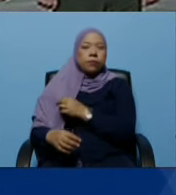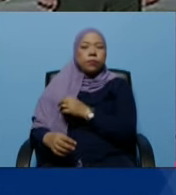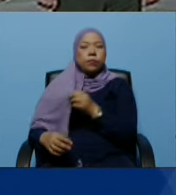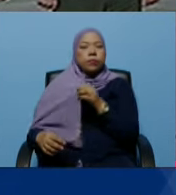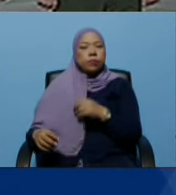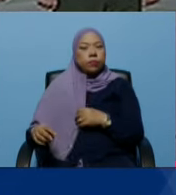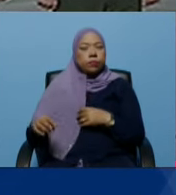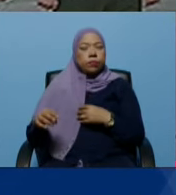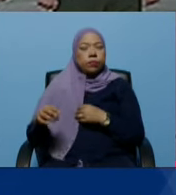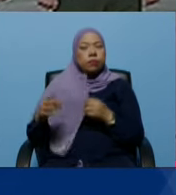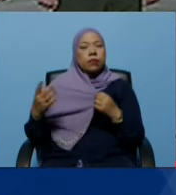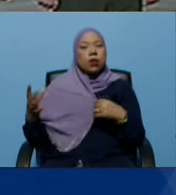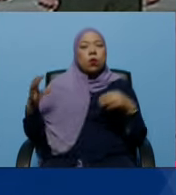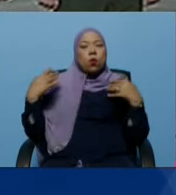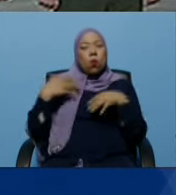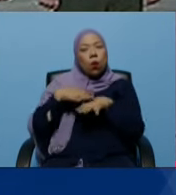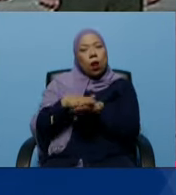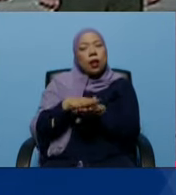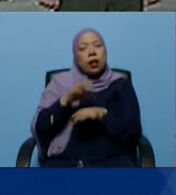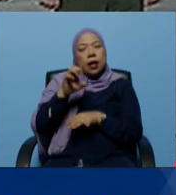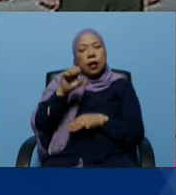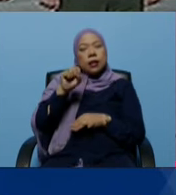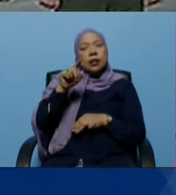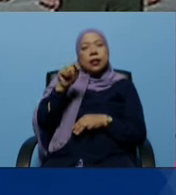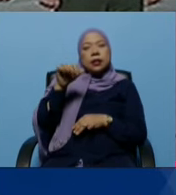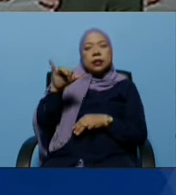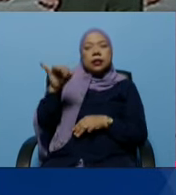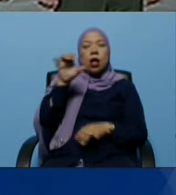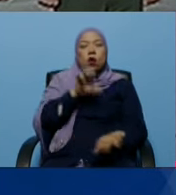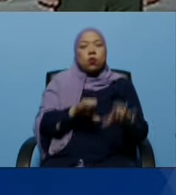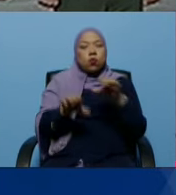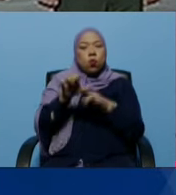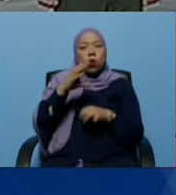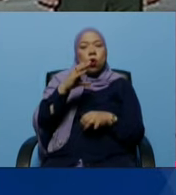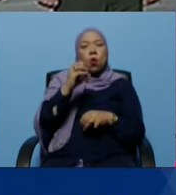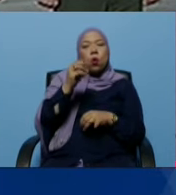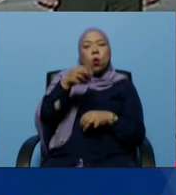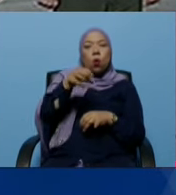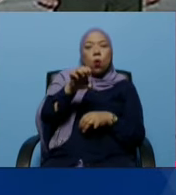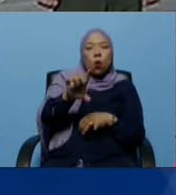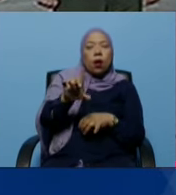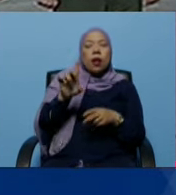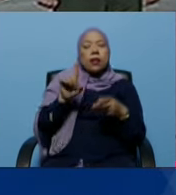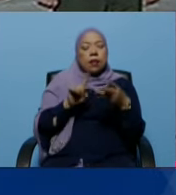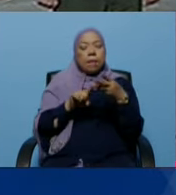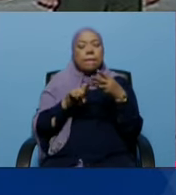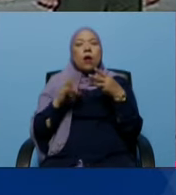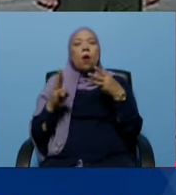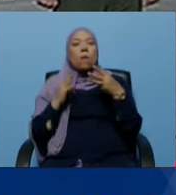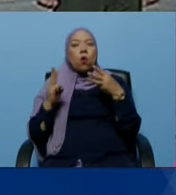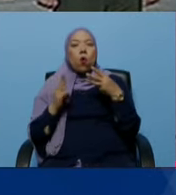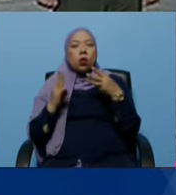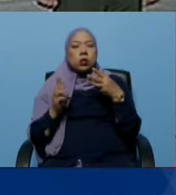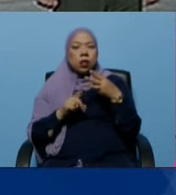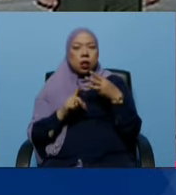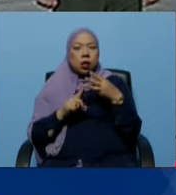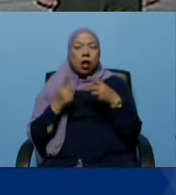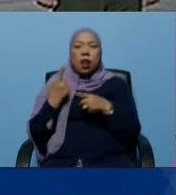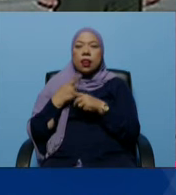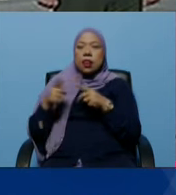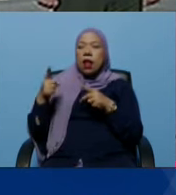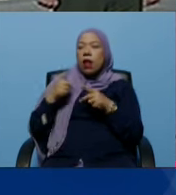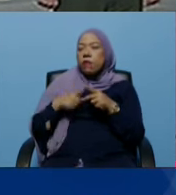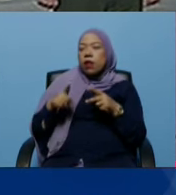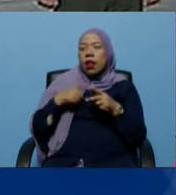aleación del estaño con el cobre, sale el bronce. Y del bronce, bueno, una diversidad que